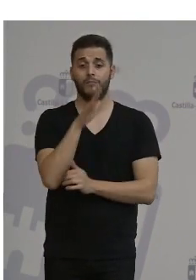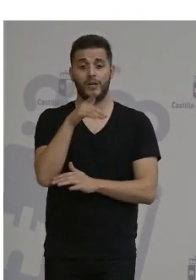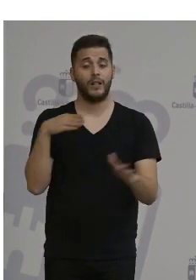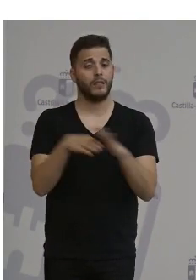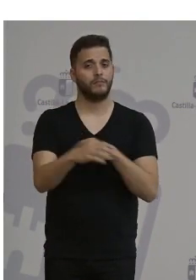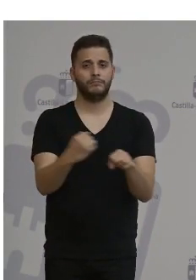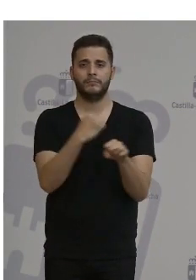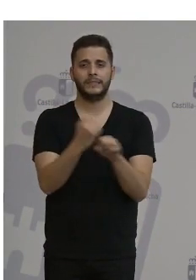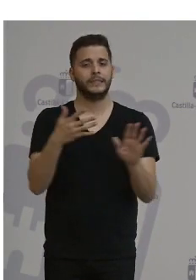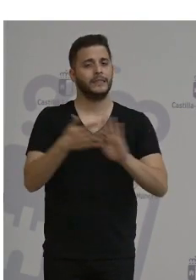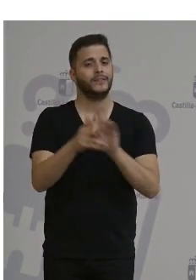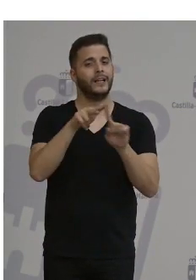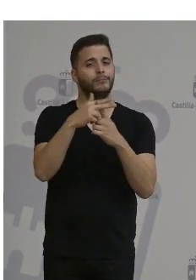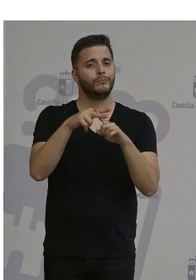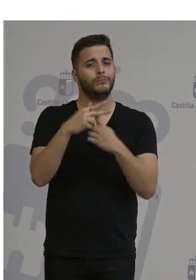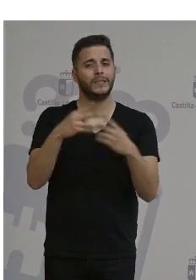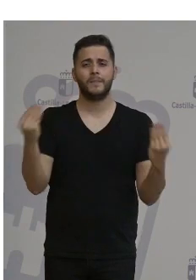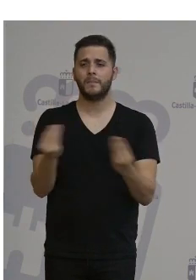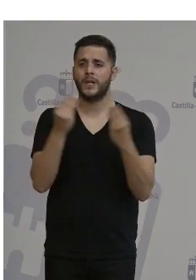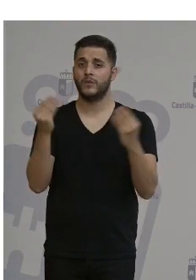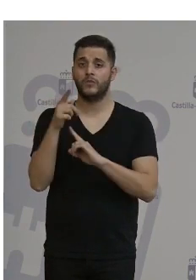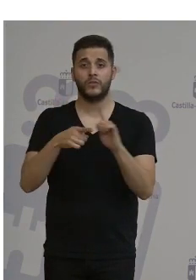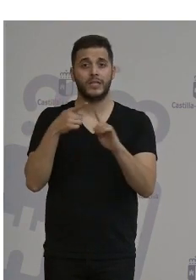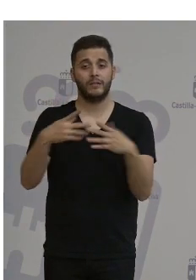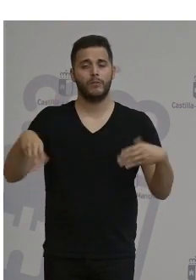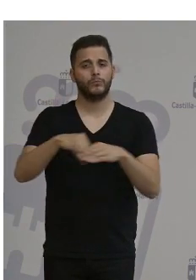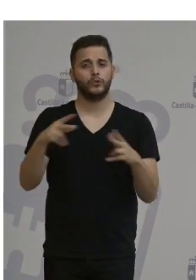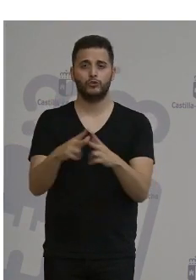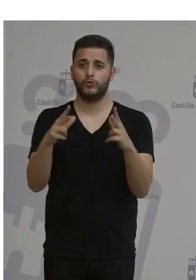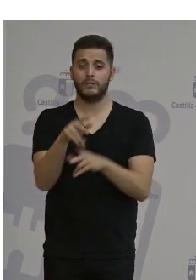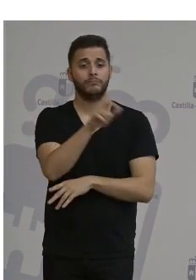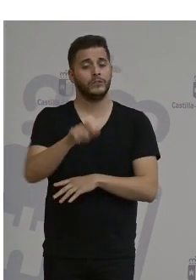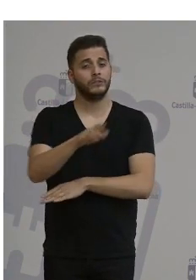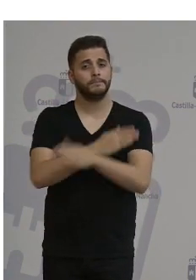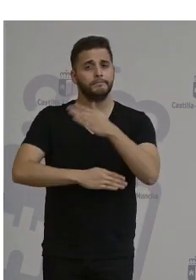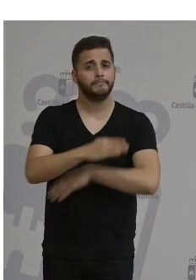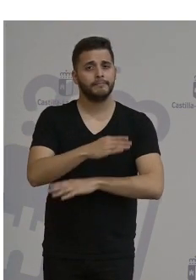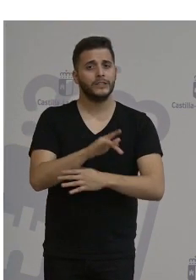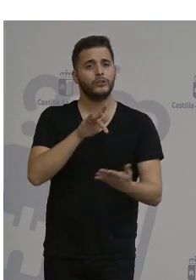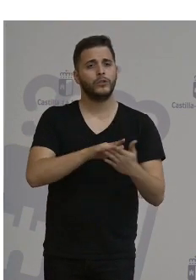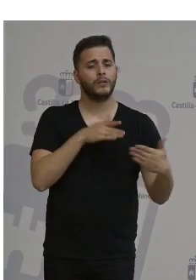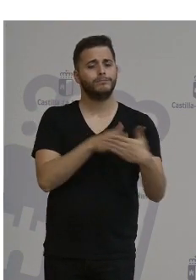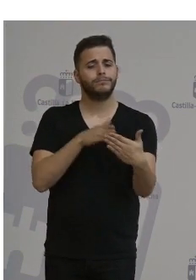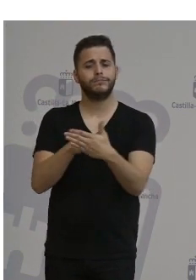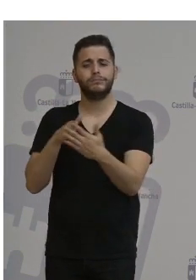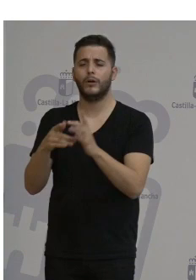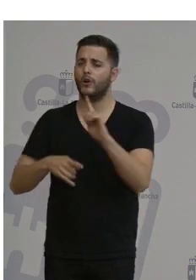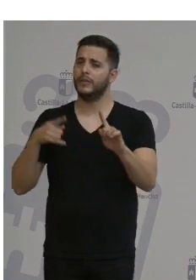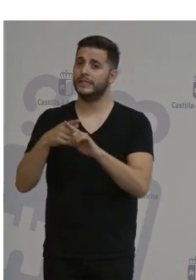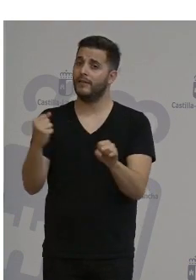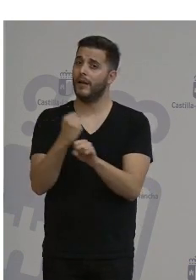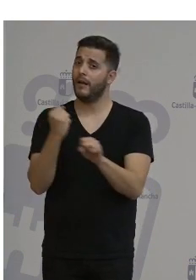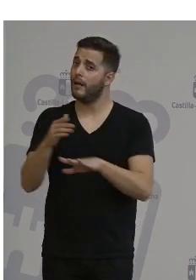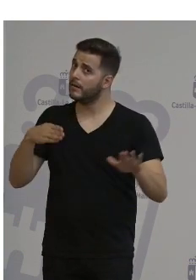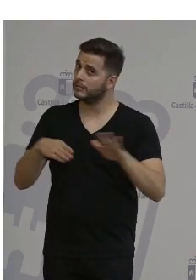herramienta para su inclusión social. Las personas con discapacidad se enfrentan a más dificultades para acceder a un empleo y,